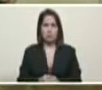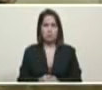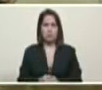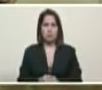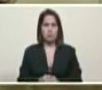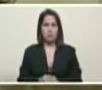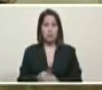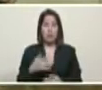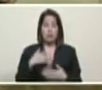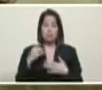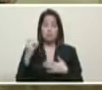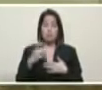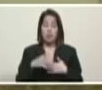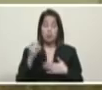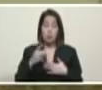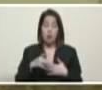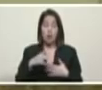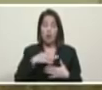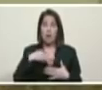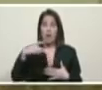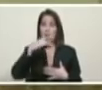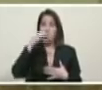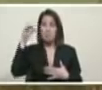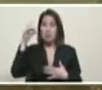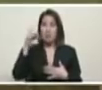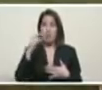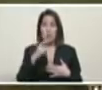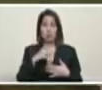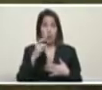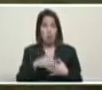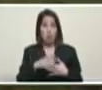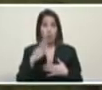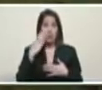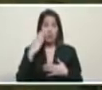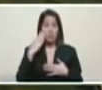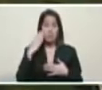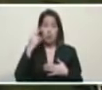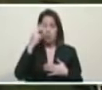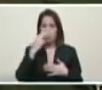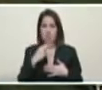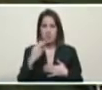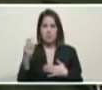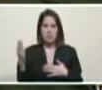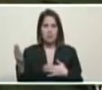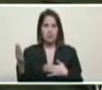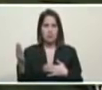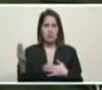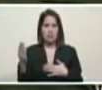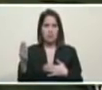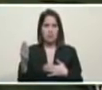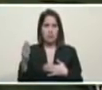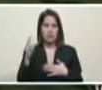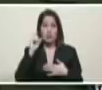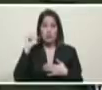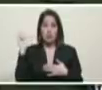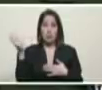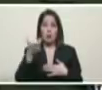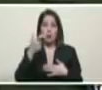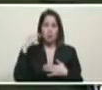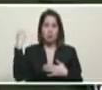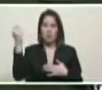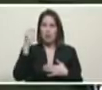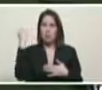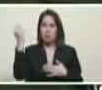Me duele en el alma el dolor de la madre humilde del Guárico, de Apure,